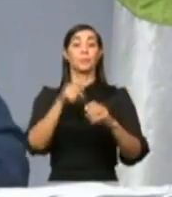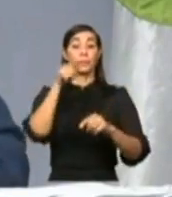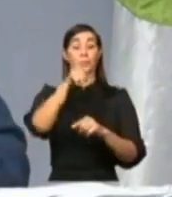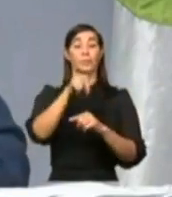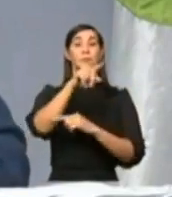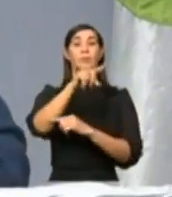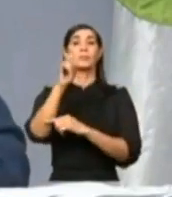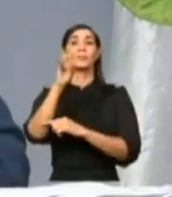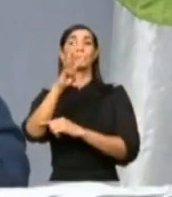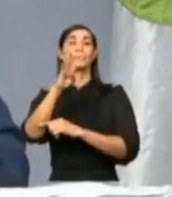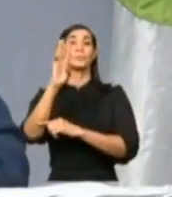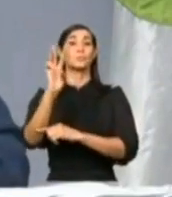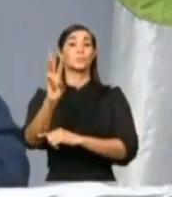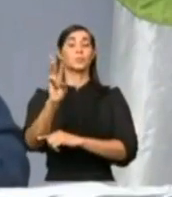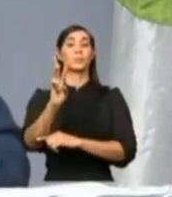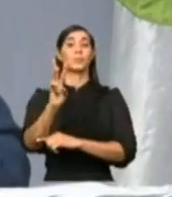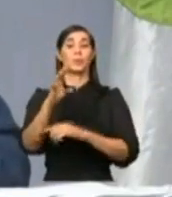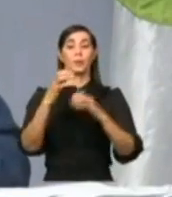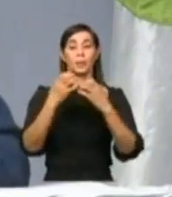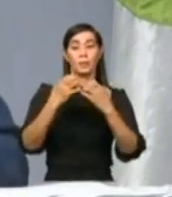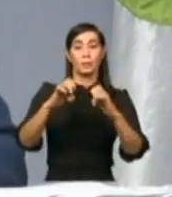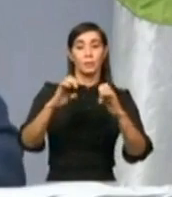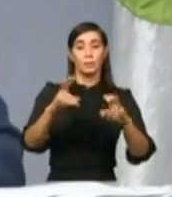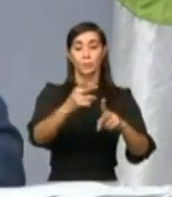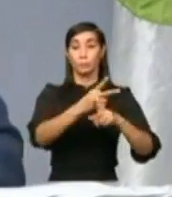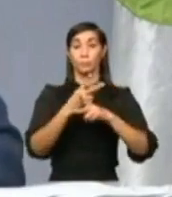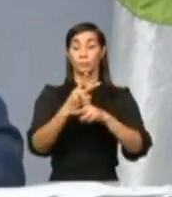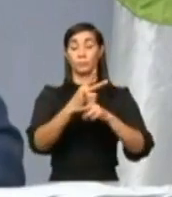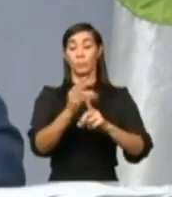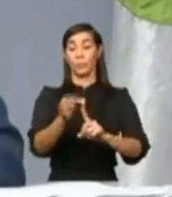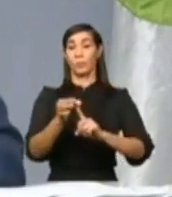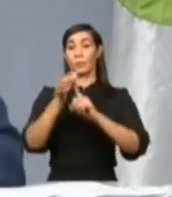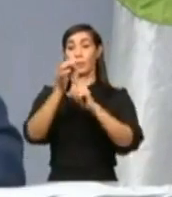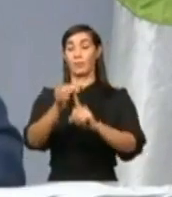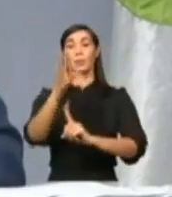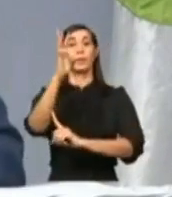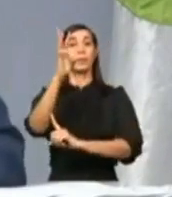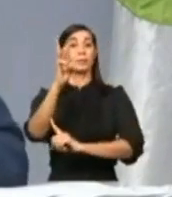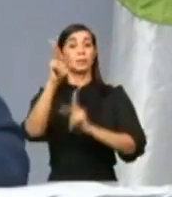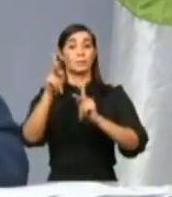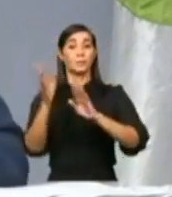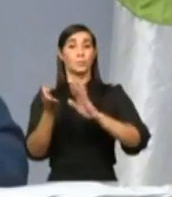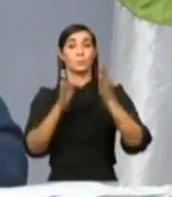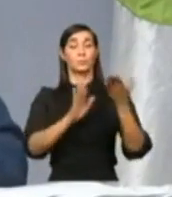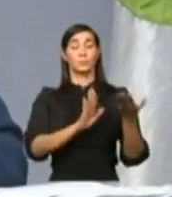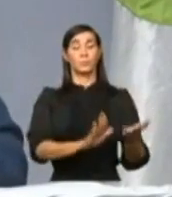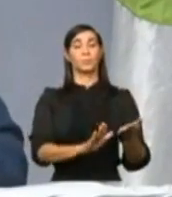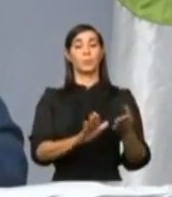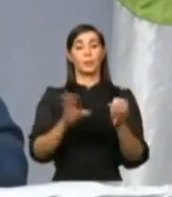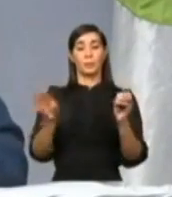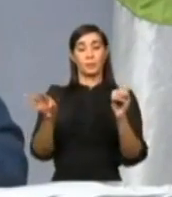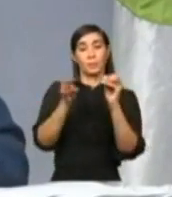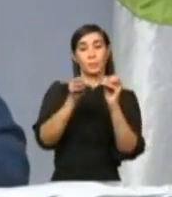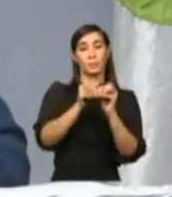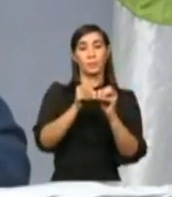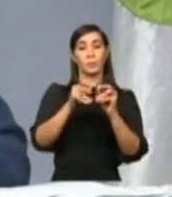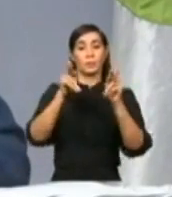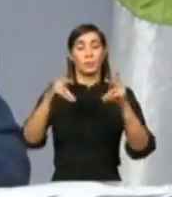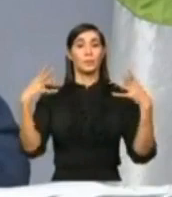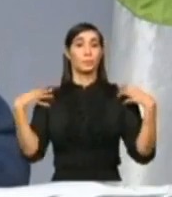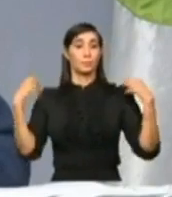146 están en UCI, 6 son los fallecimientos y el total de